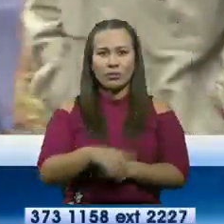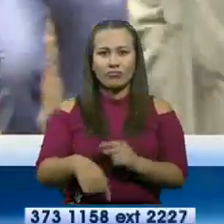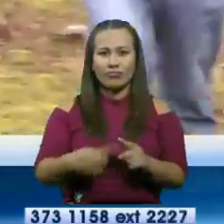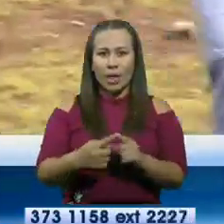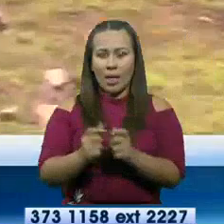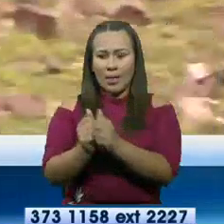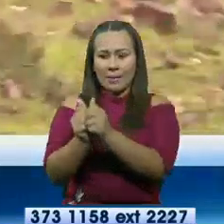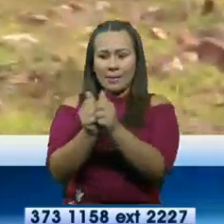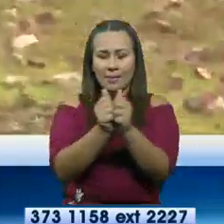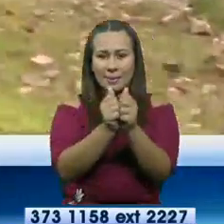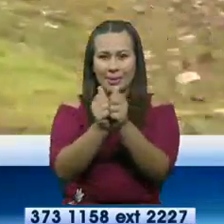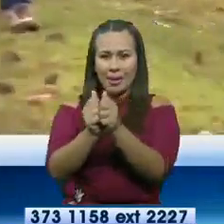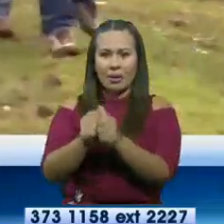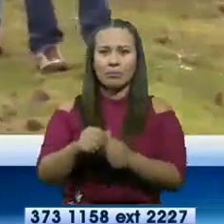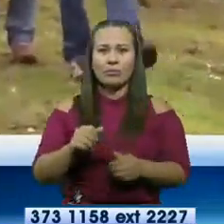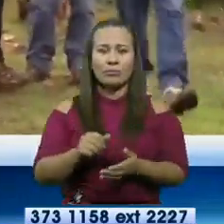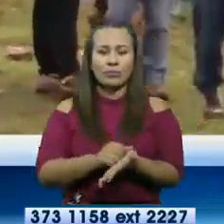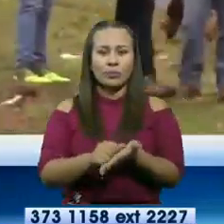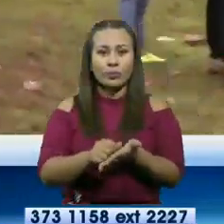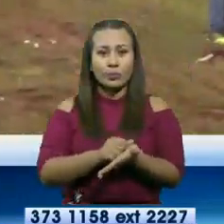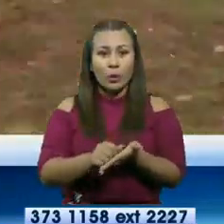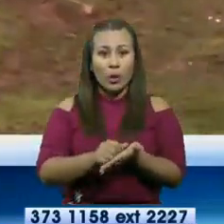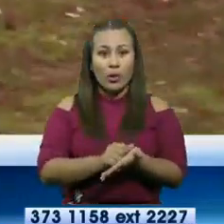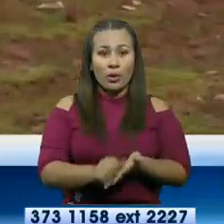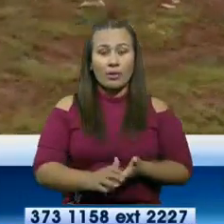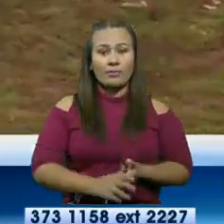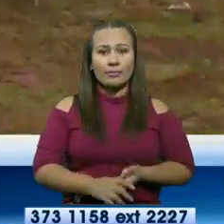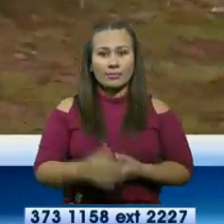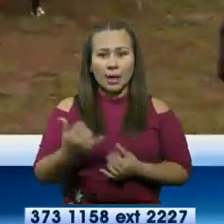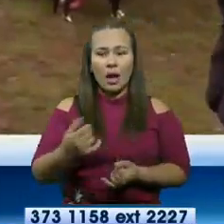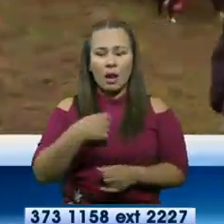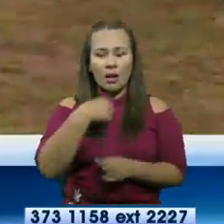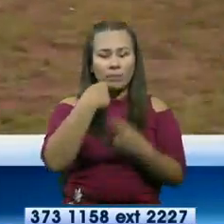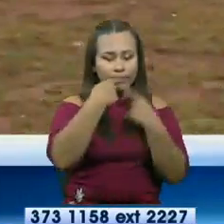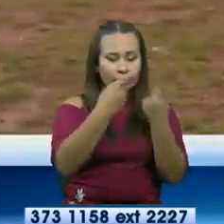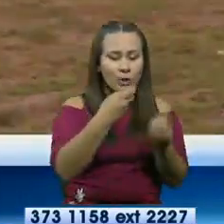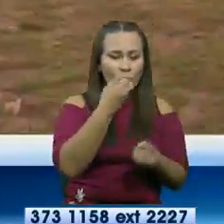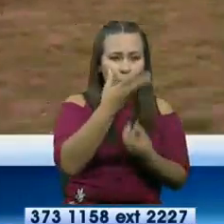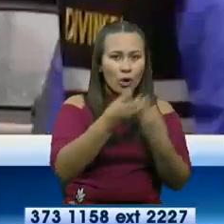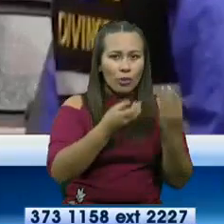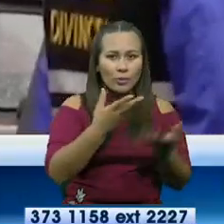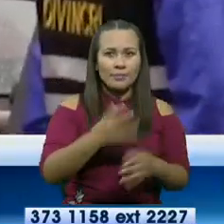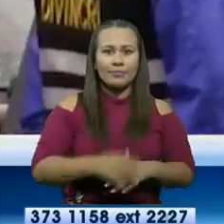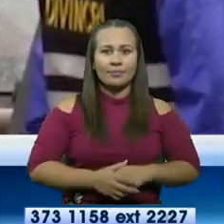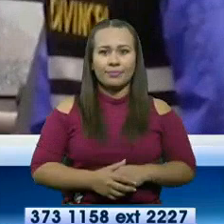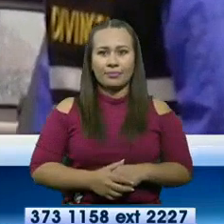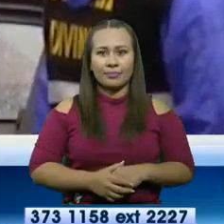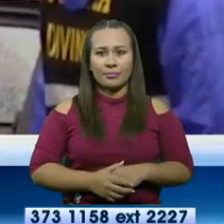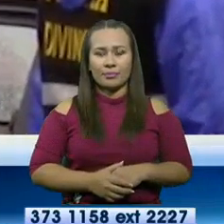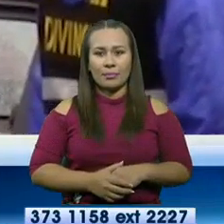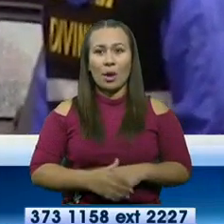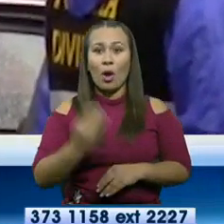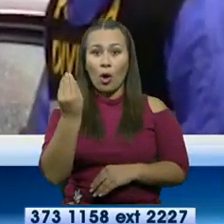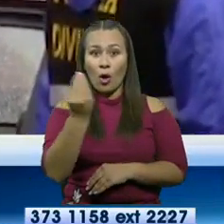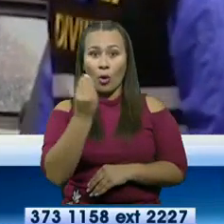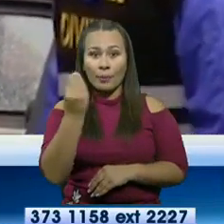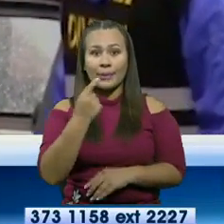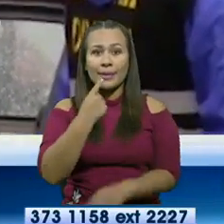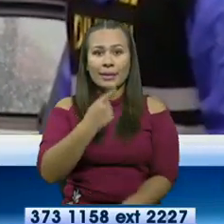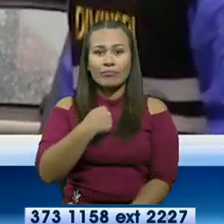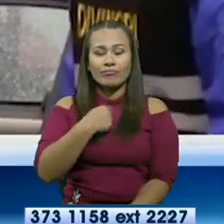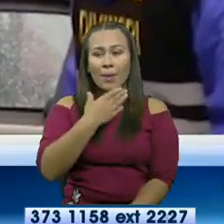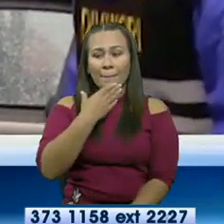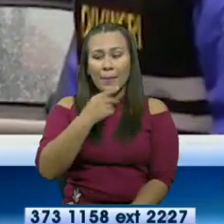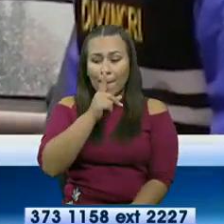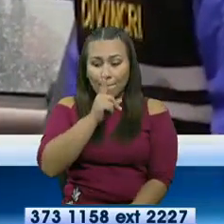videos, algunas evidencias, se han animado a confesar, incluso hasta las lágrimas. Según los jóvenes, decidieron ocultar